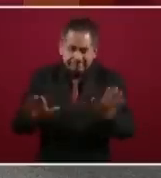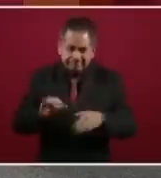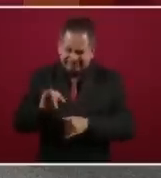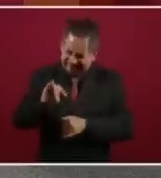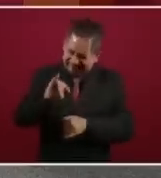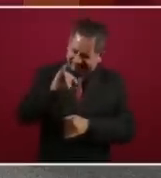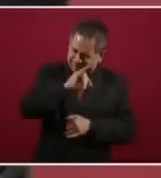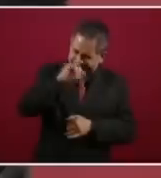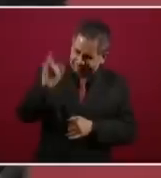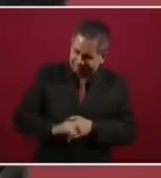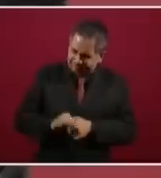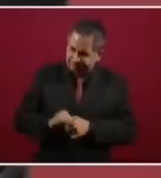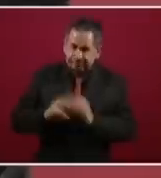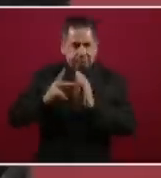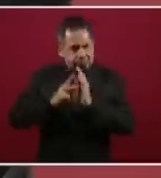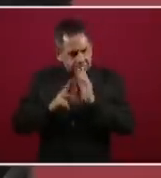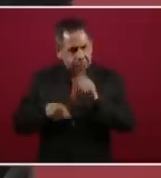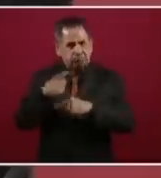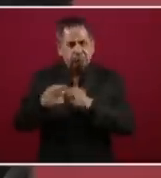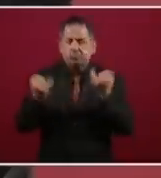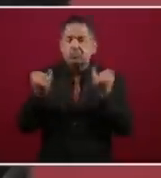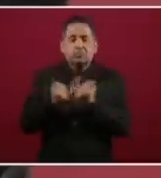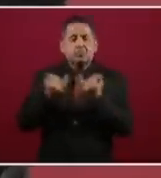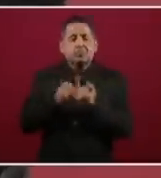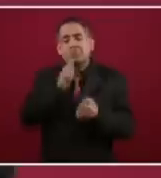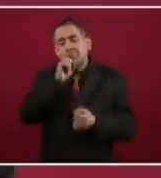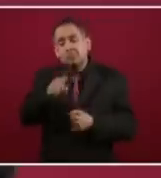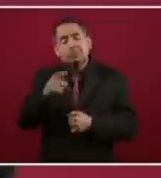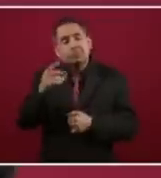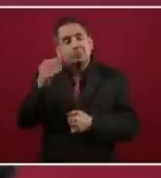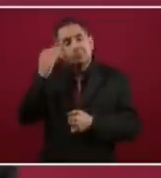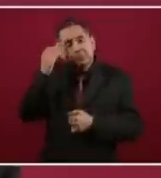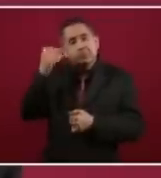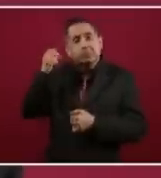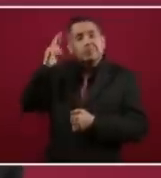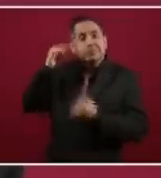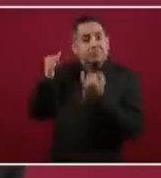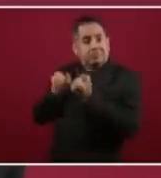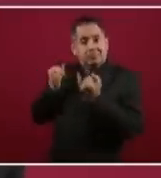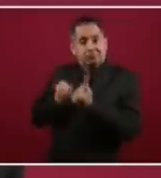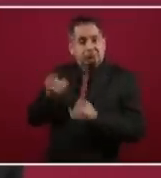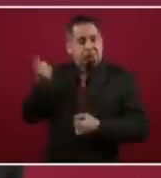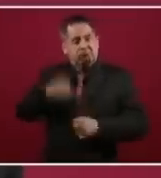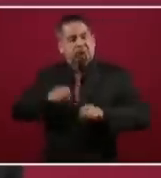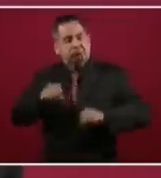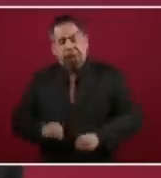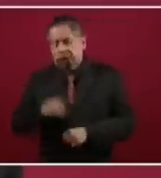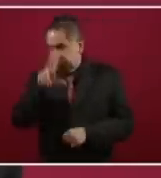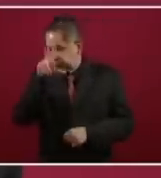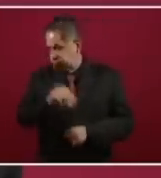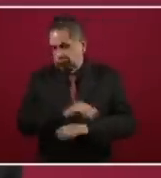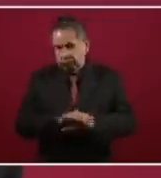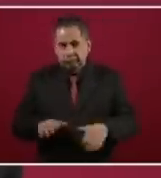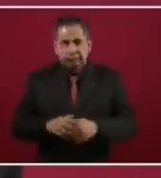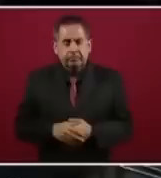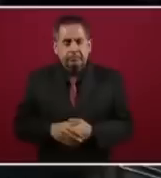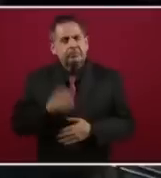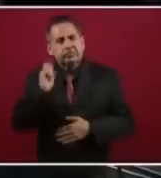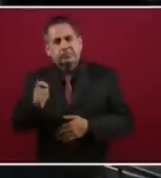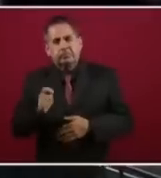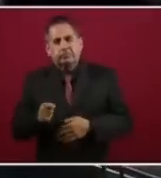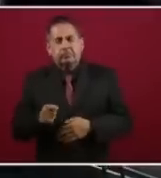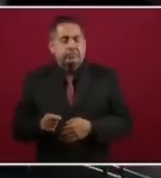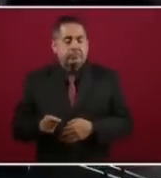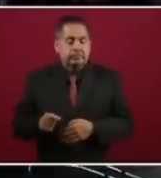jamás regresemos a ese México autoritario. Señor presidente, entonces Díaz Ordaz es